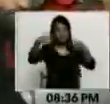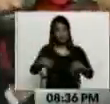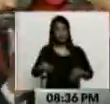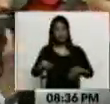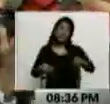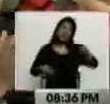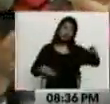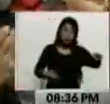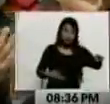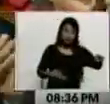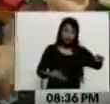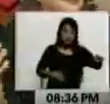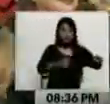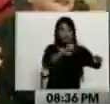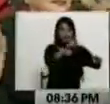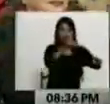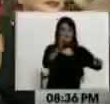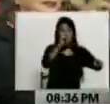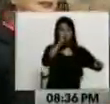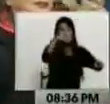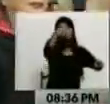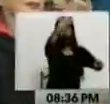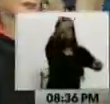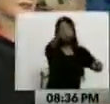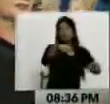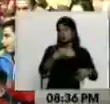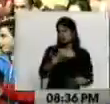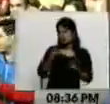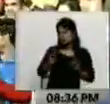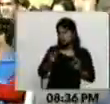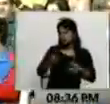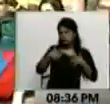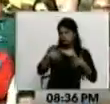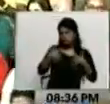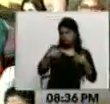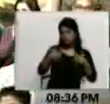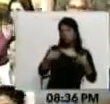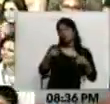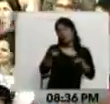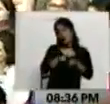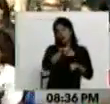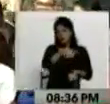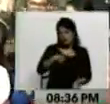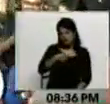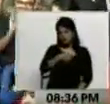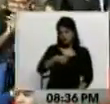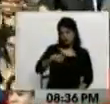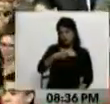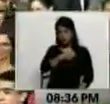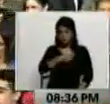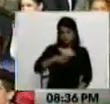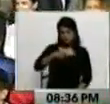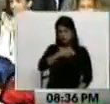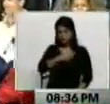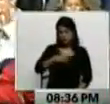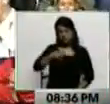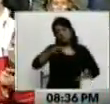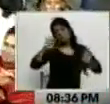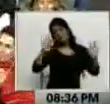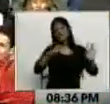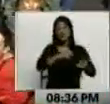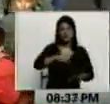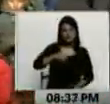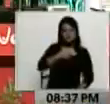Revolucionaria y usted seguirá lamentándose usted seguirá lamentándose con su